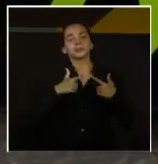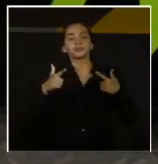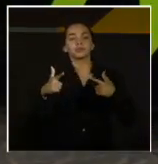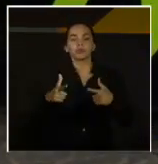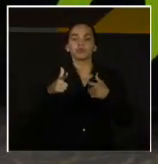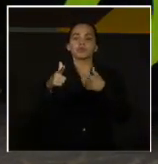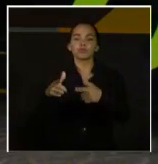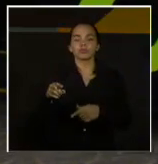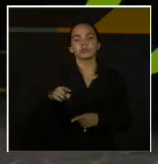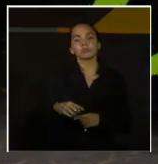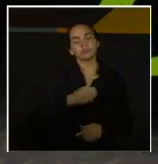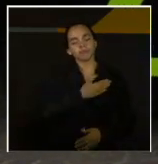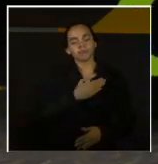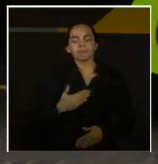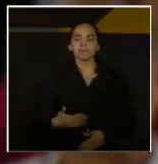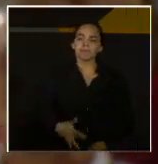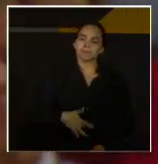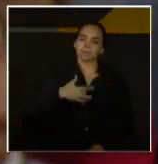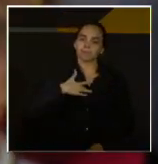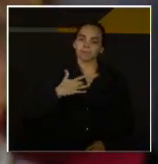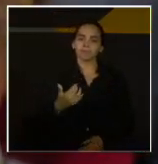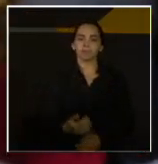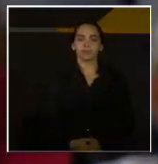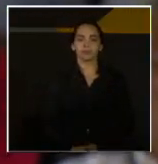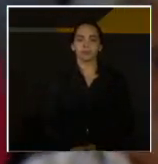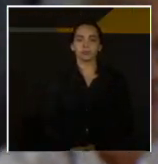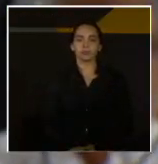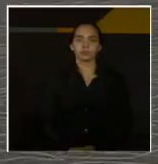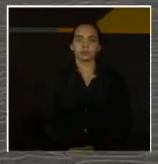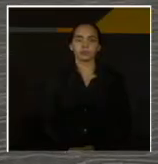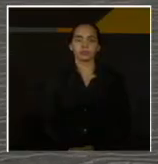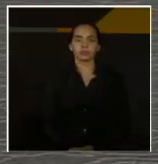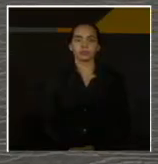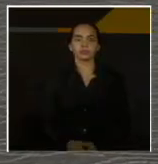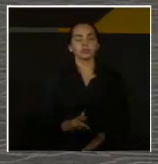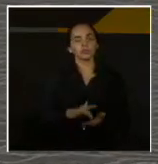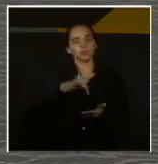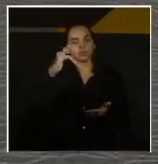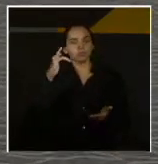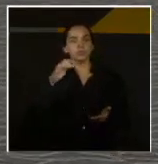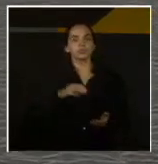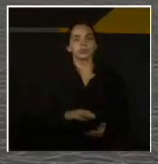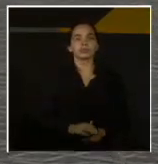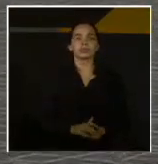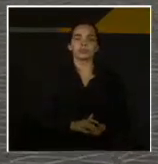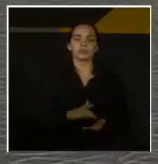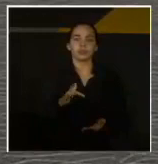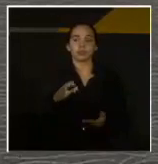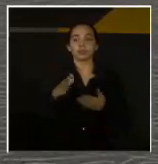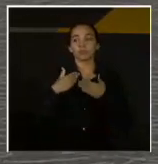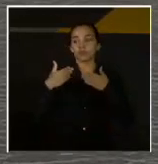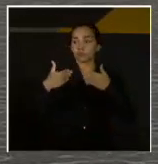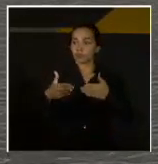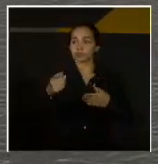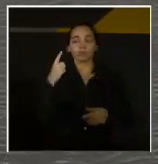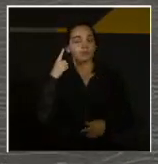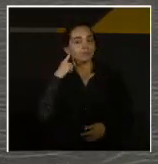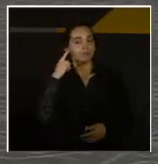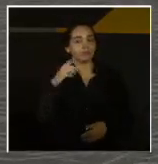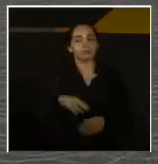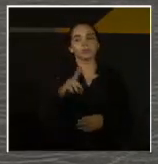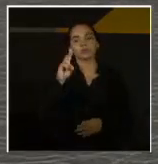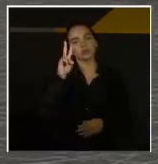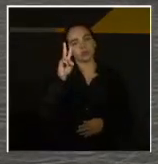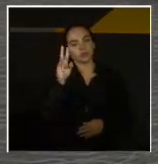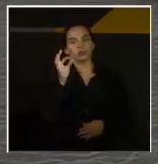sentimiento solidario que se tiene en Yucatán. Gracias. Muchísimas gracias, candidato. César. Gracias. Toca el turno para poder escuchar en